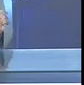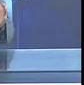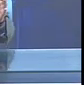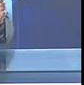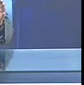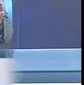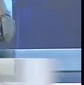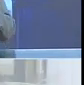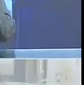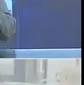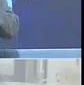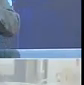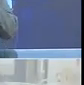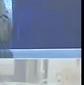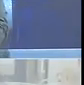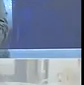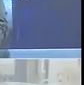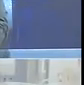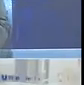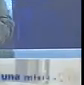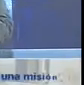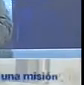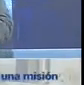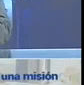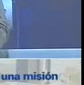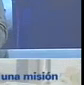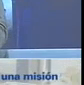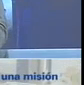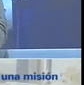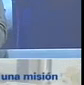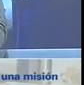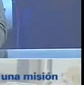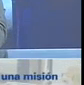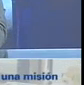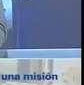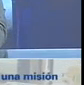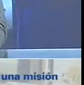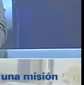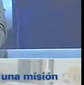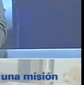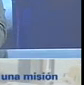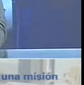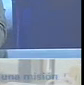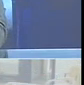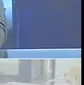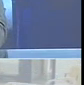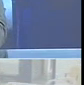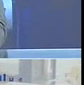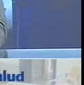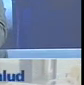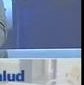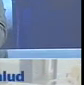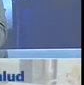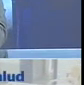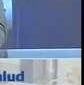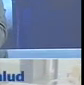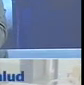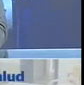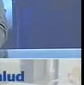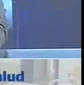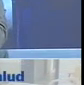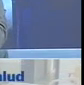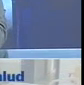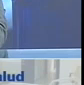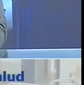te darán un diagnóstico y tratamiento acertado. No pongas tu salud o la de tu familia en cualquier mano. Mejor confía en Hospital